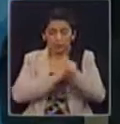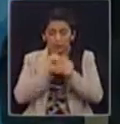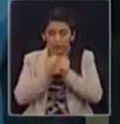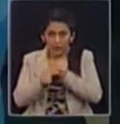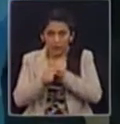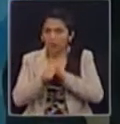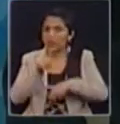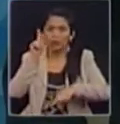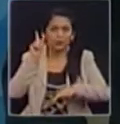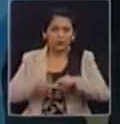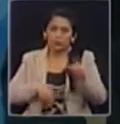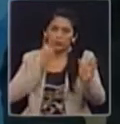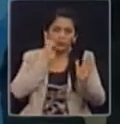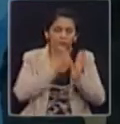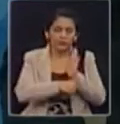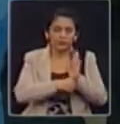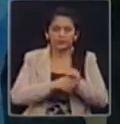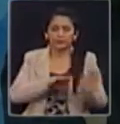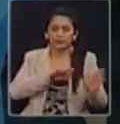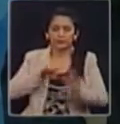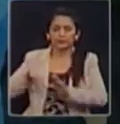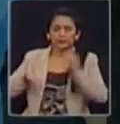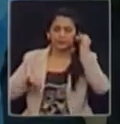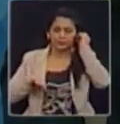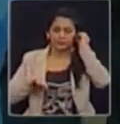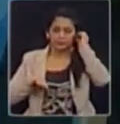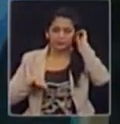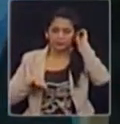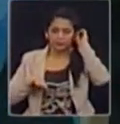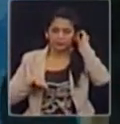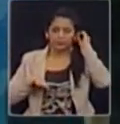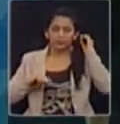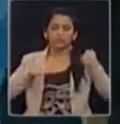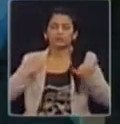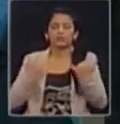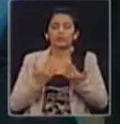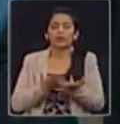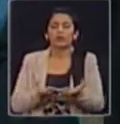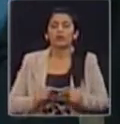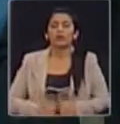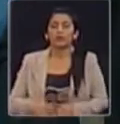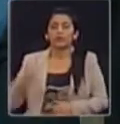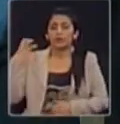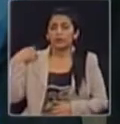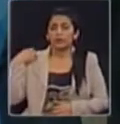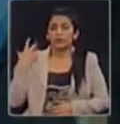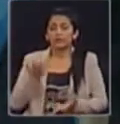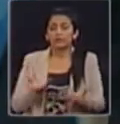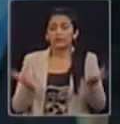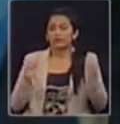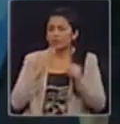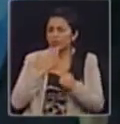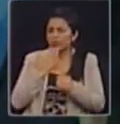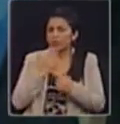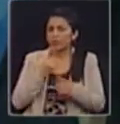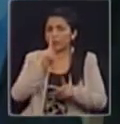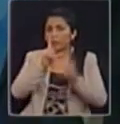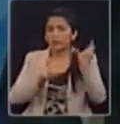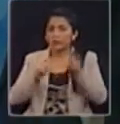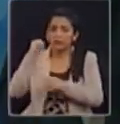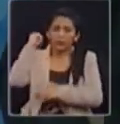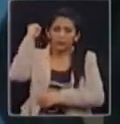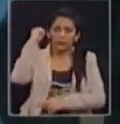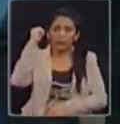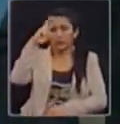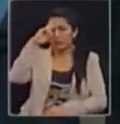Mediante la reforma al Código de Ética de la Educación se garantiza la transparencia en las investigaciones sobre casos de violaciones a los derechos de las personas y